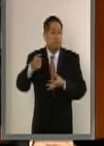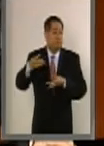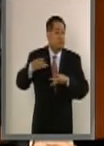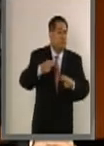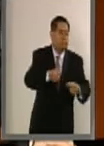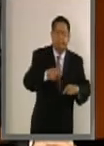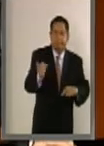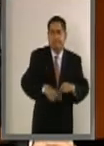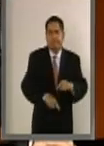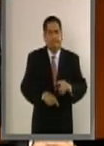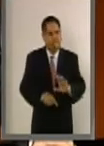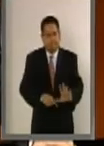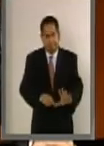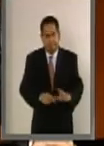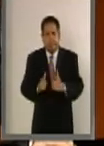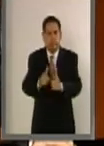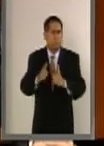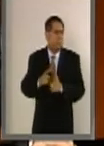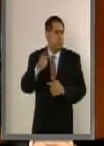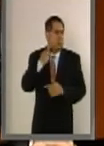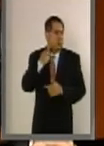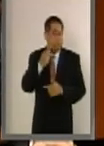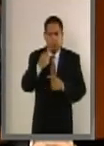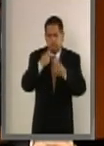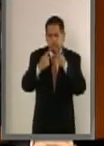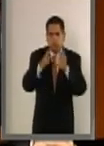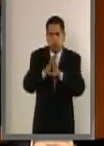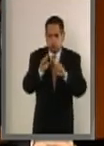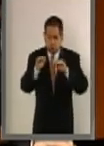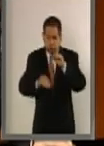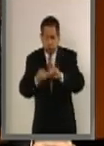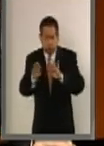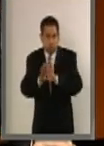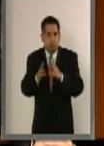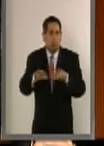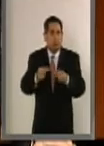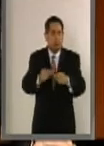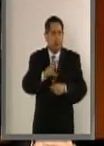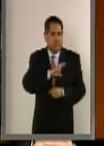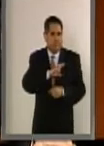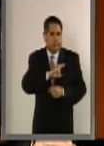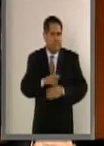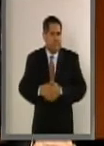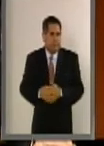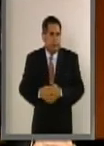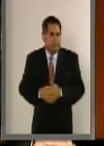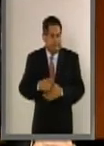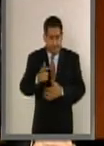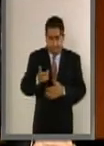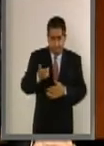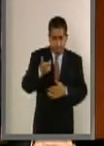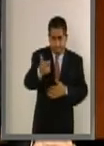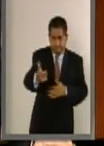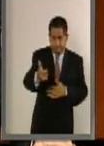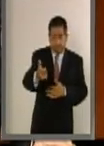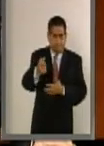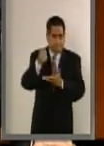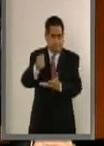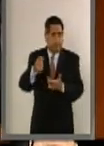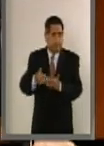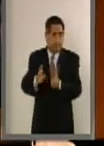público a partidos políticos y legislar el financiamiento privado. Cero pesos a partidos